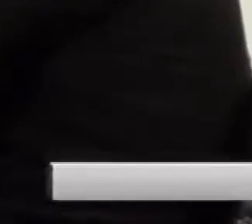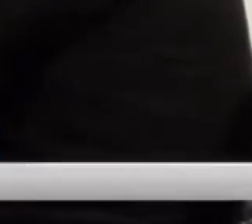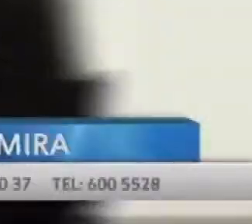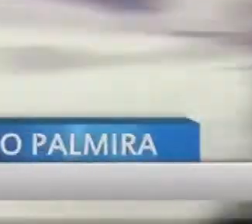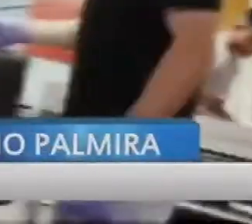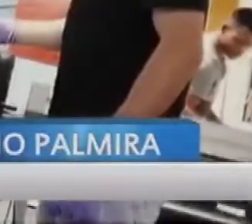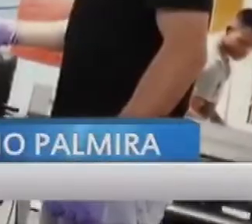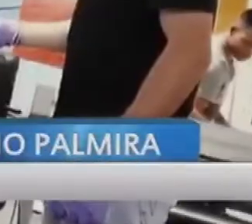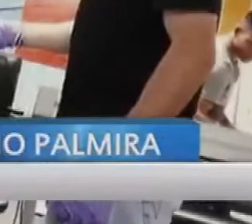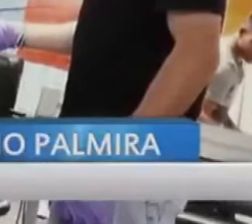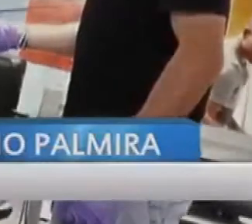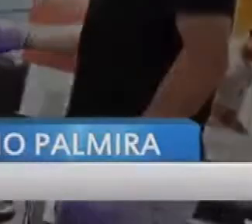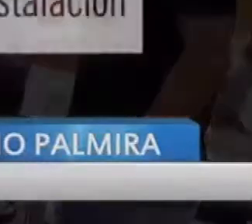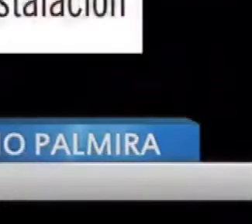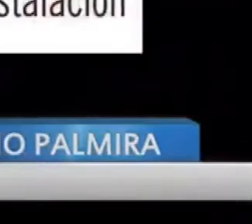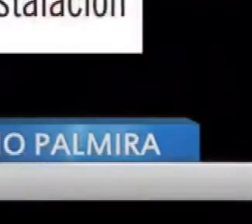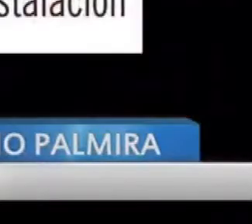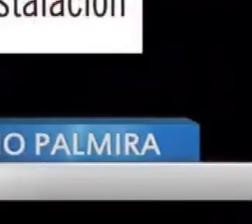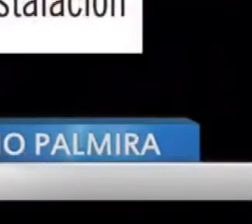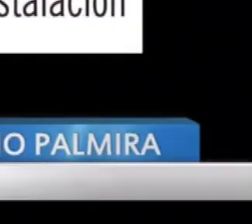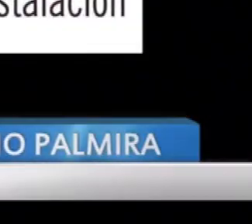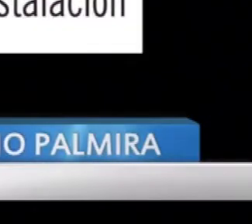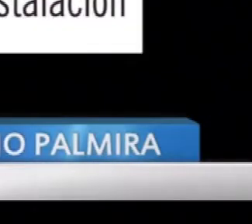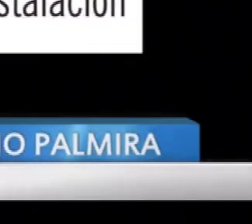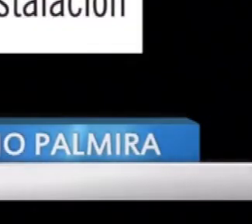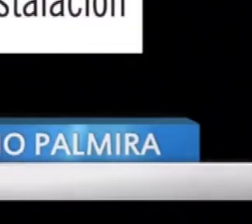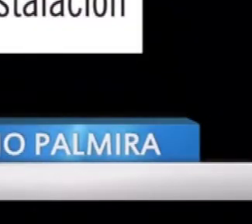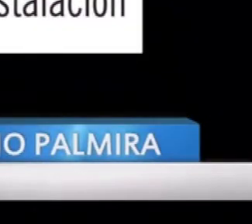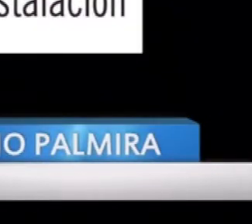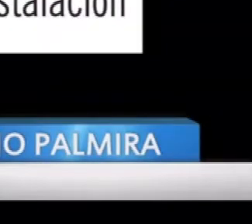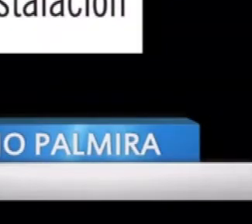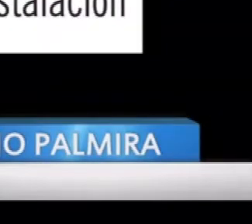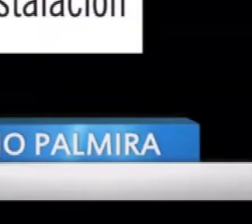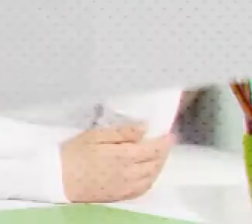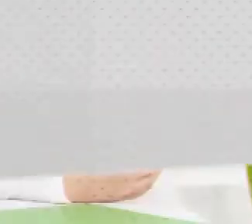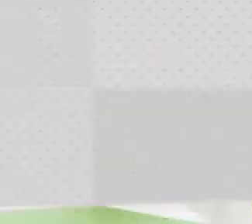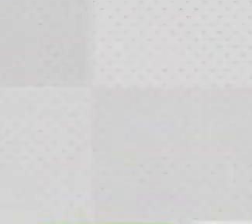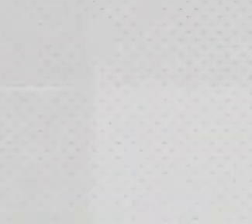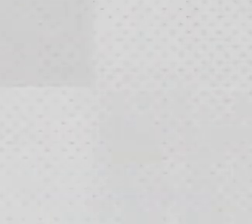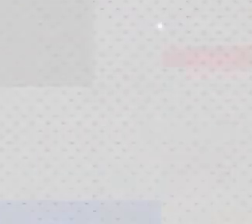número 4812, Barranca Bermeja, Santander.